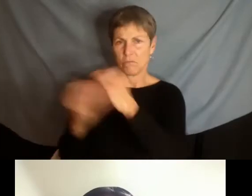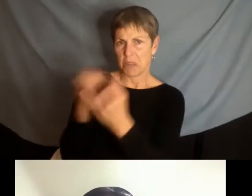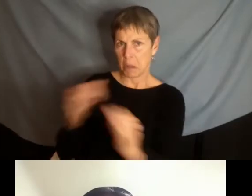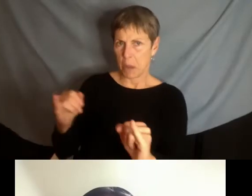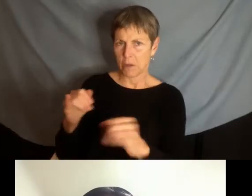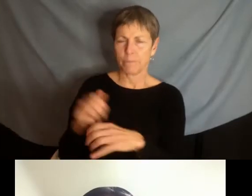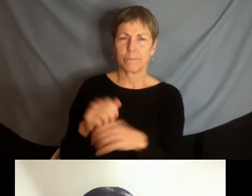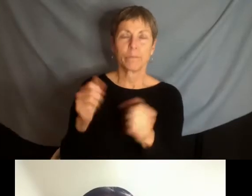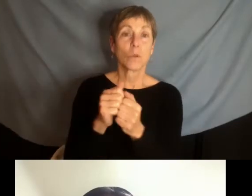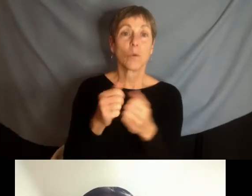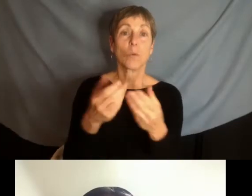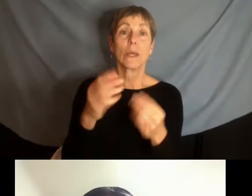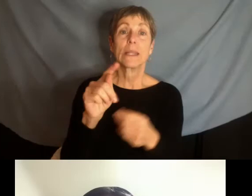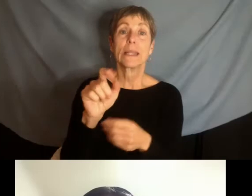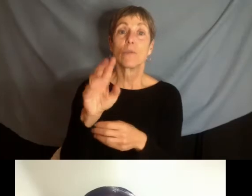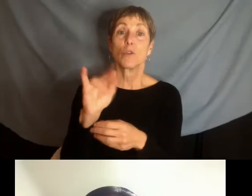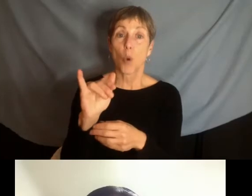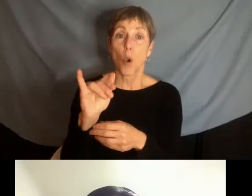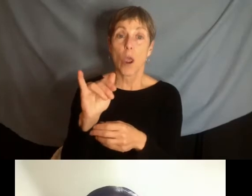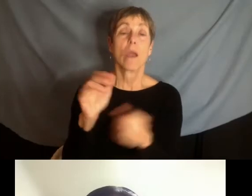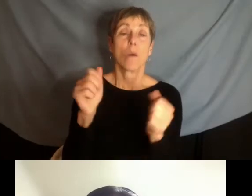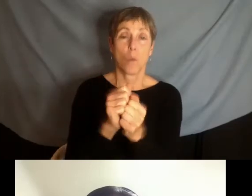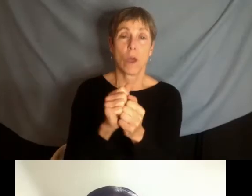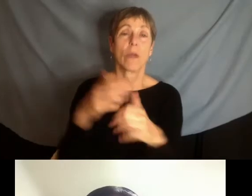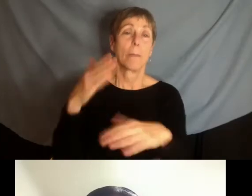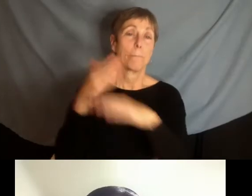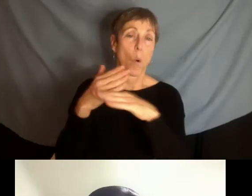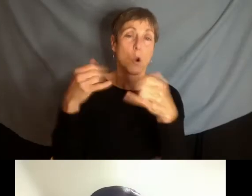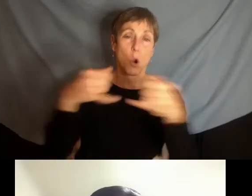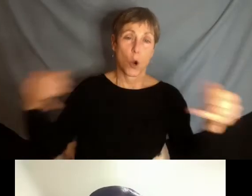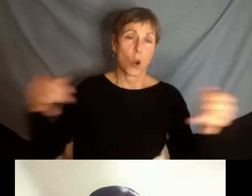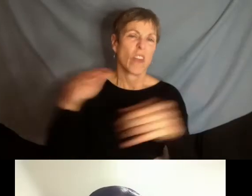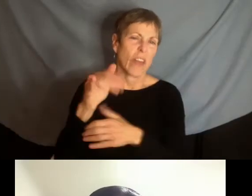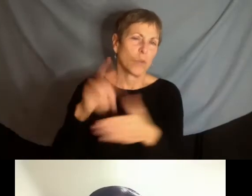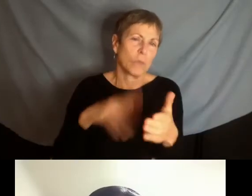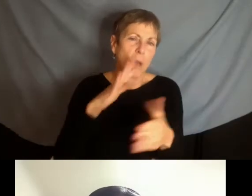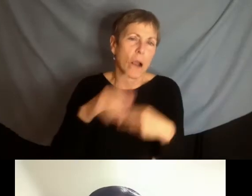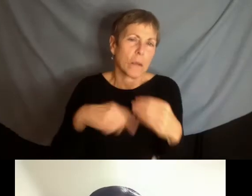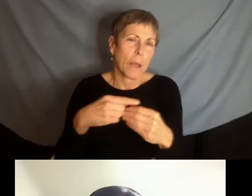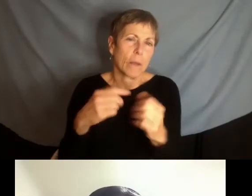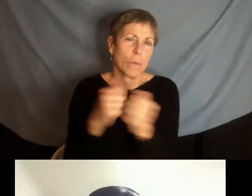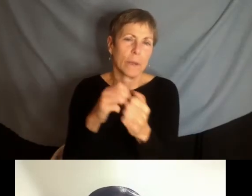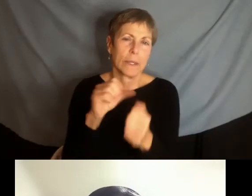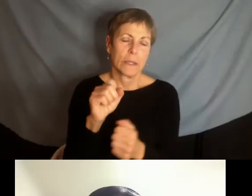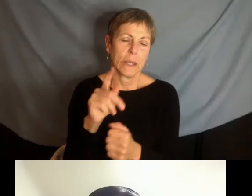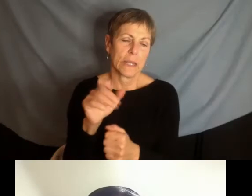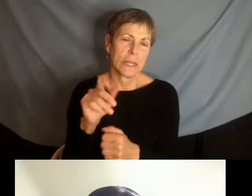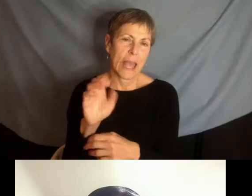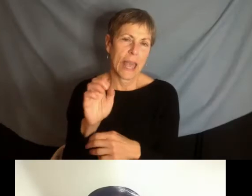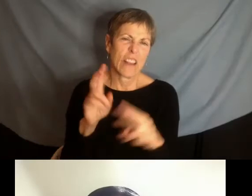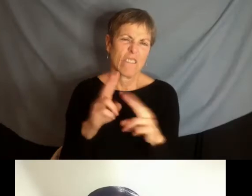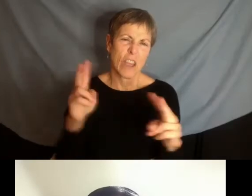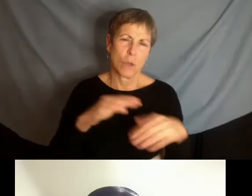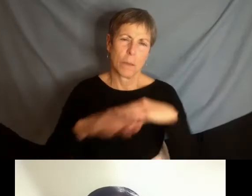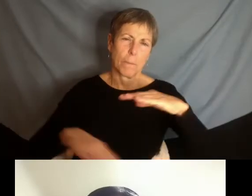contexto de fronteras es, por supuesto, territorio soberano marcado por fronteras. Y yo creo que esa es una explicación